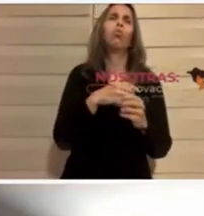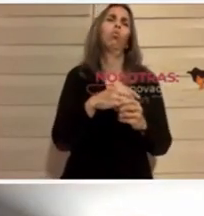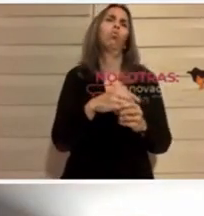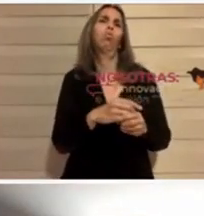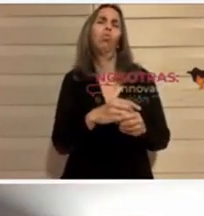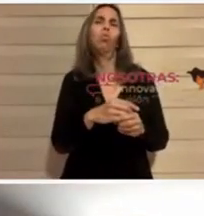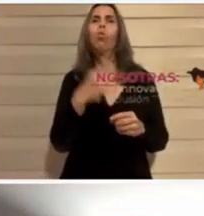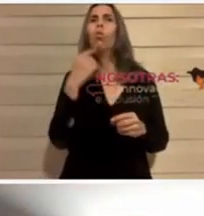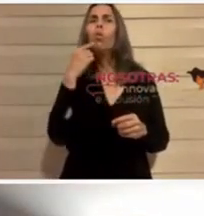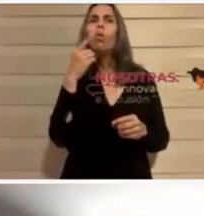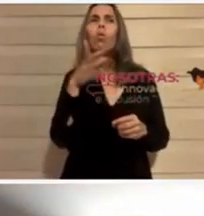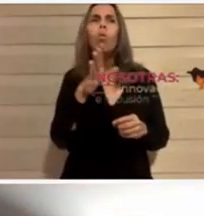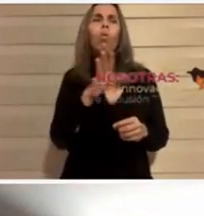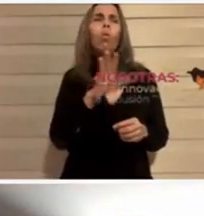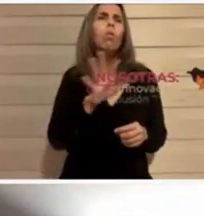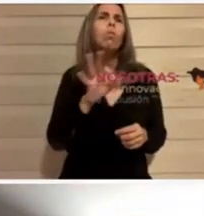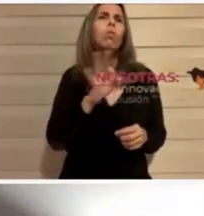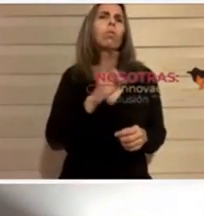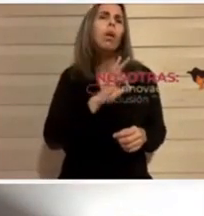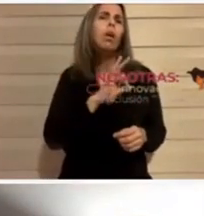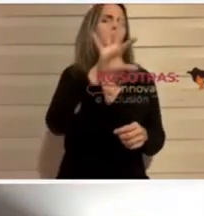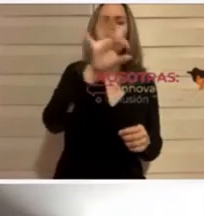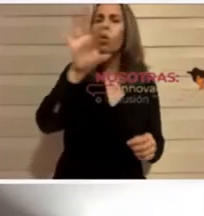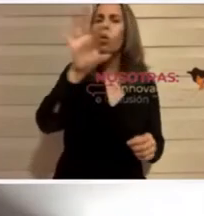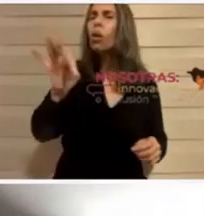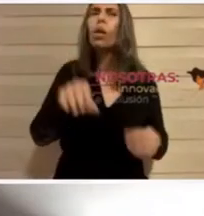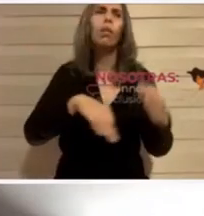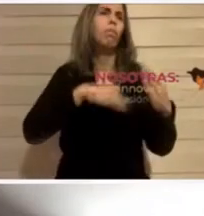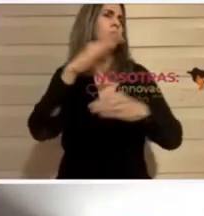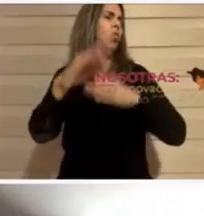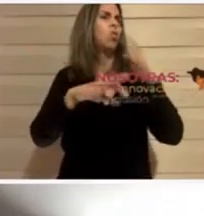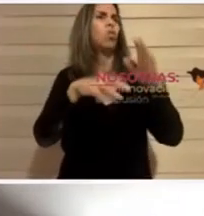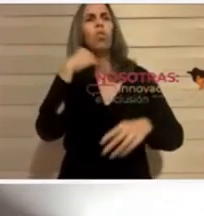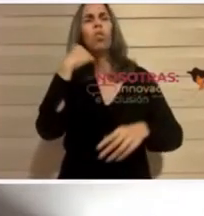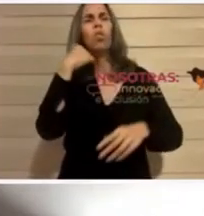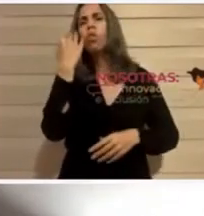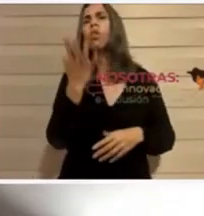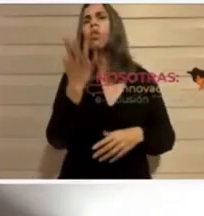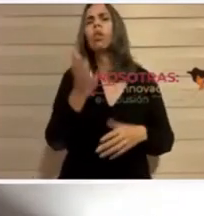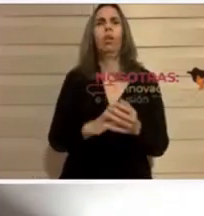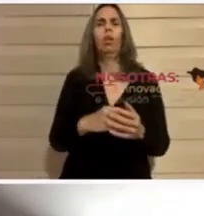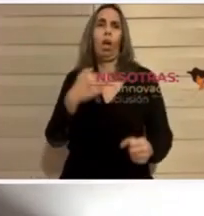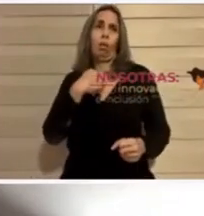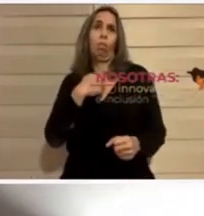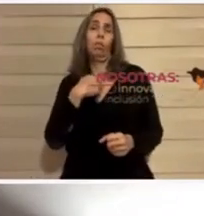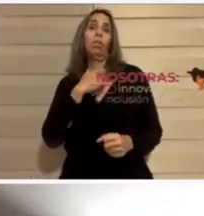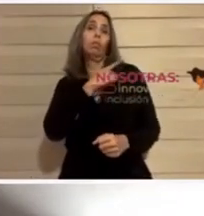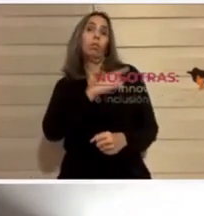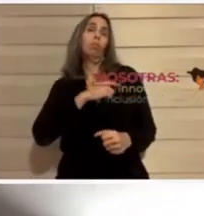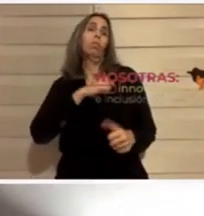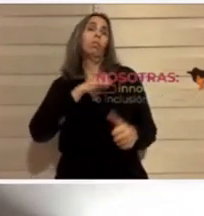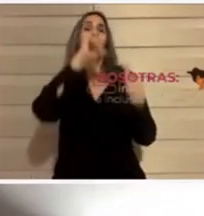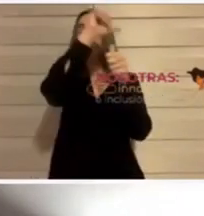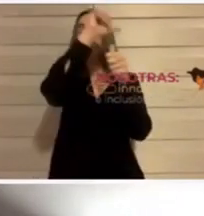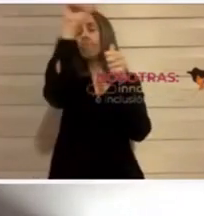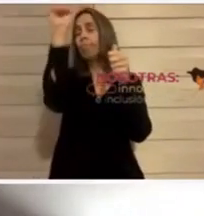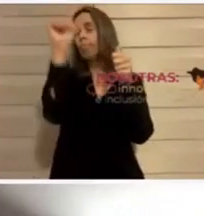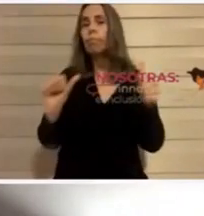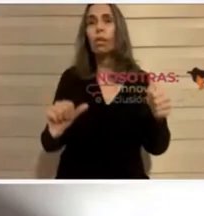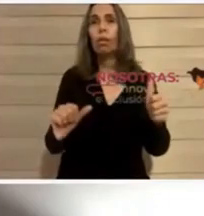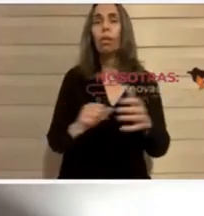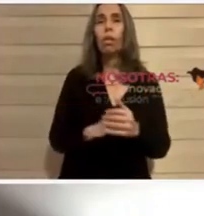lo he probado? Y yo lo que trato de hacer, como a mí me encantan las artes, yo llevo a mis colegas a ver el ballet.